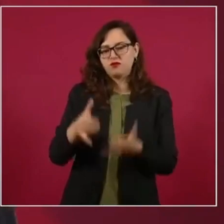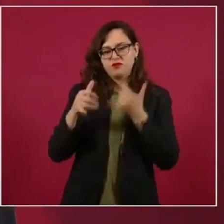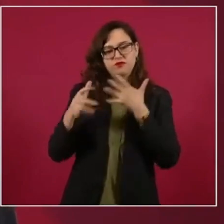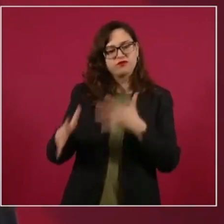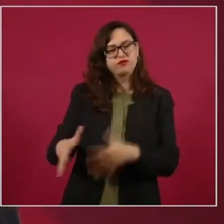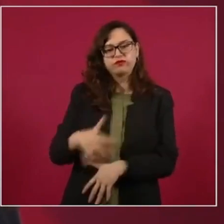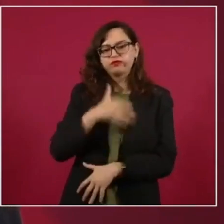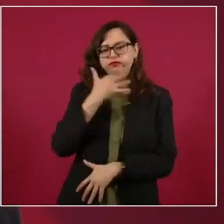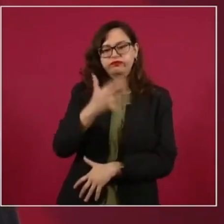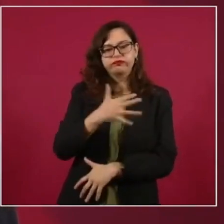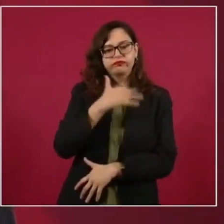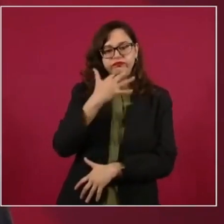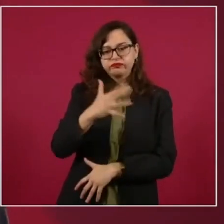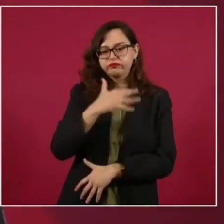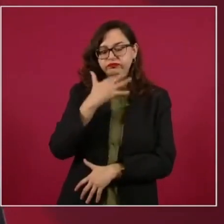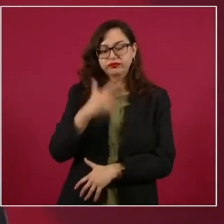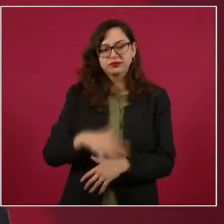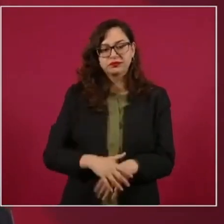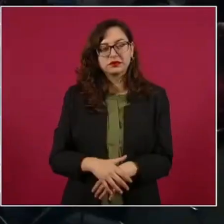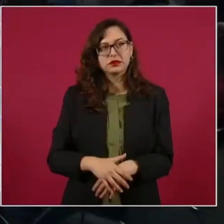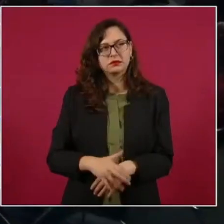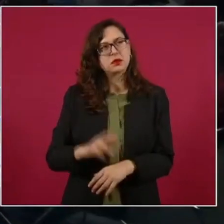Estoy recordando, ¿no?